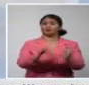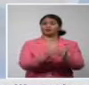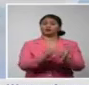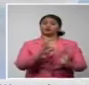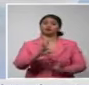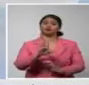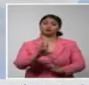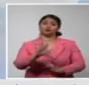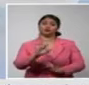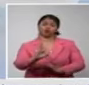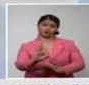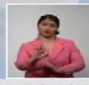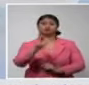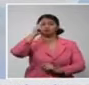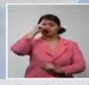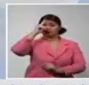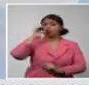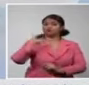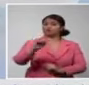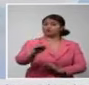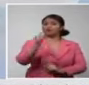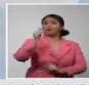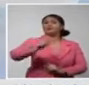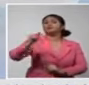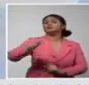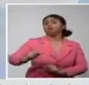que están ingresados, el